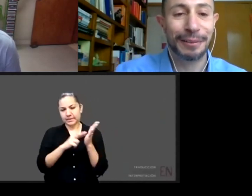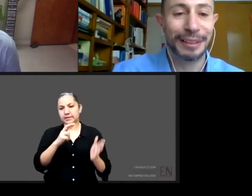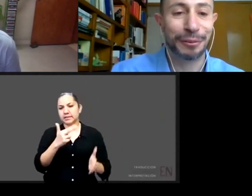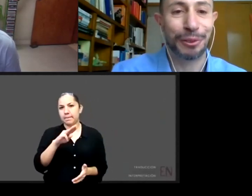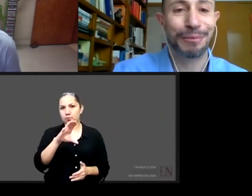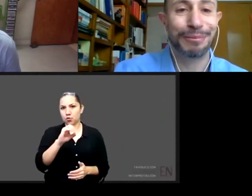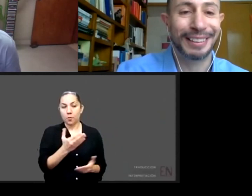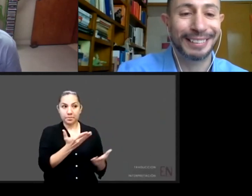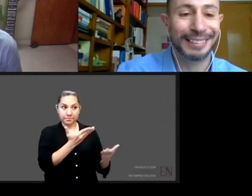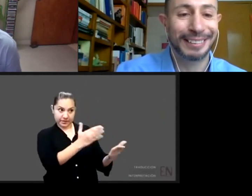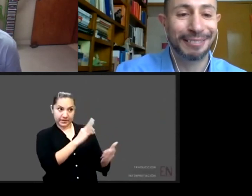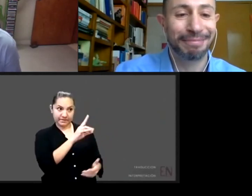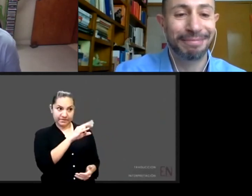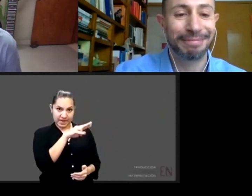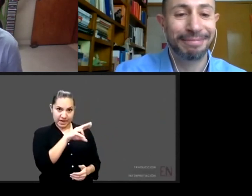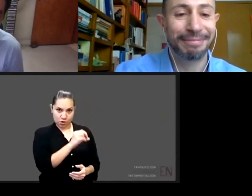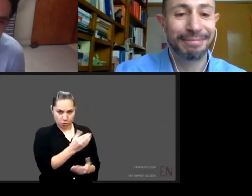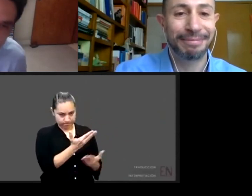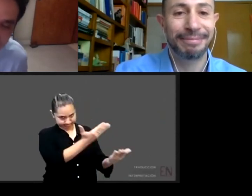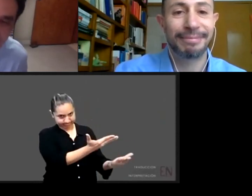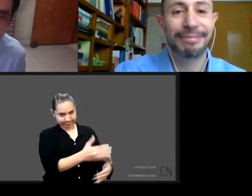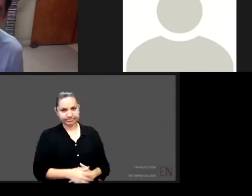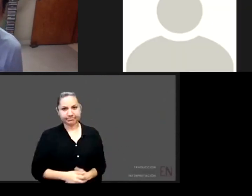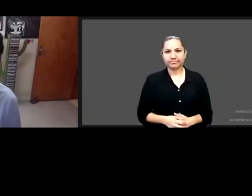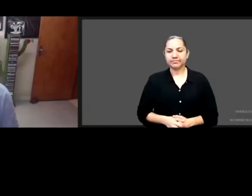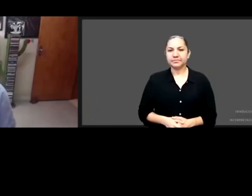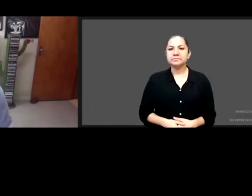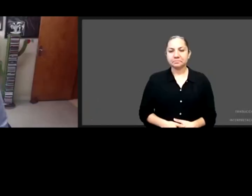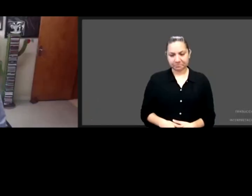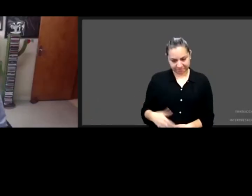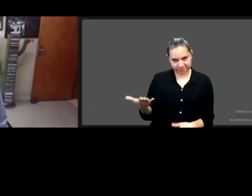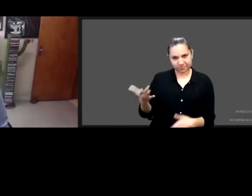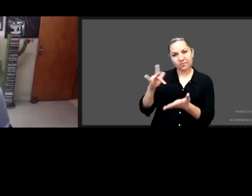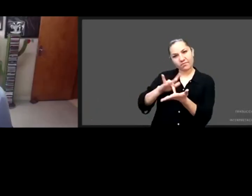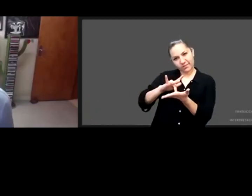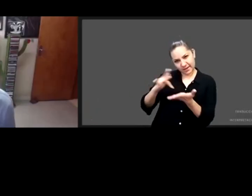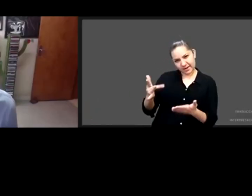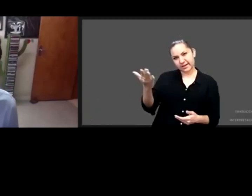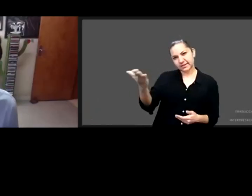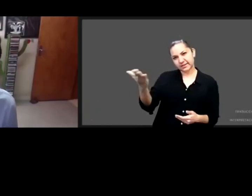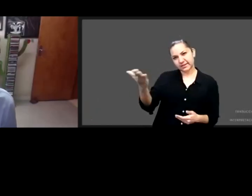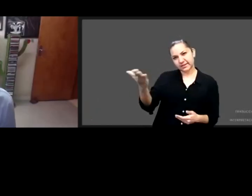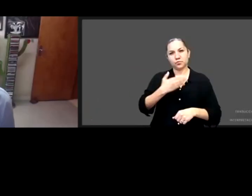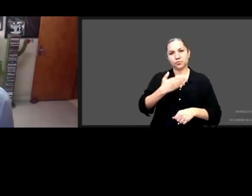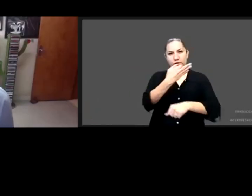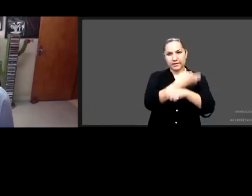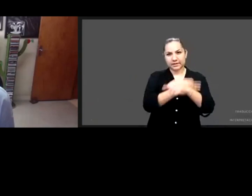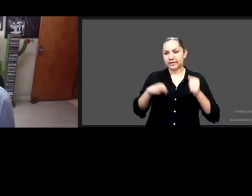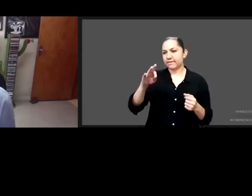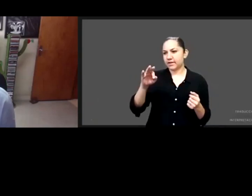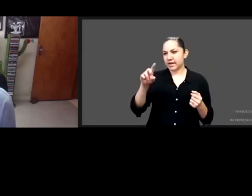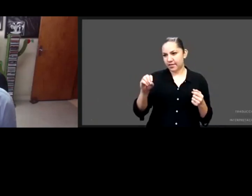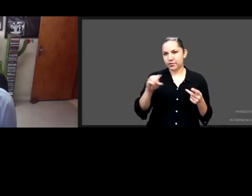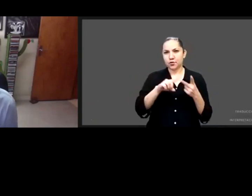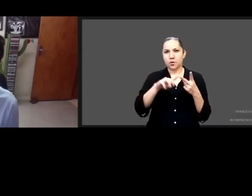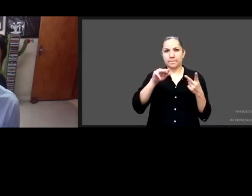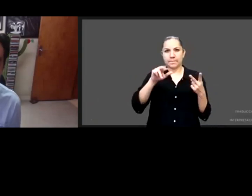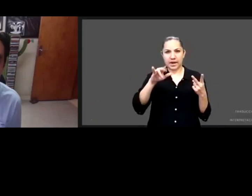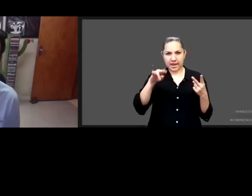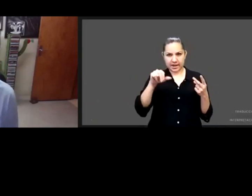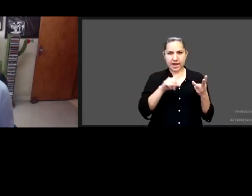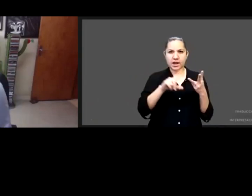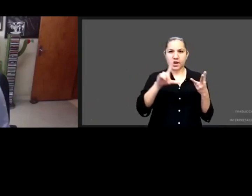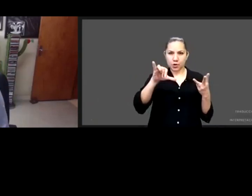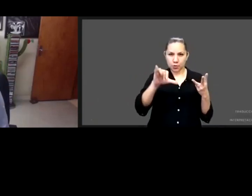escenario es tuyo. Muchas gracias. Muchas gracias. Buenas tardes, Fernando, Mayra, Luis. ¿Cómo están? Y a toda la gente que nos